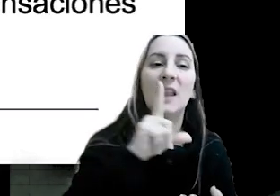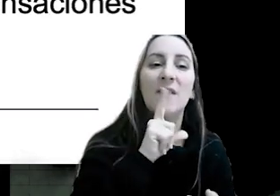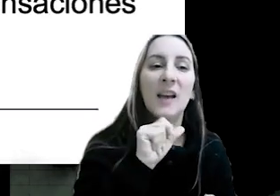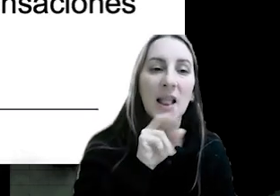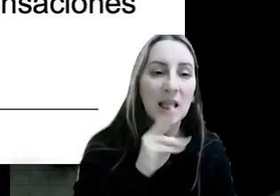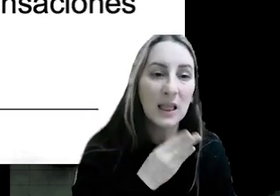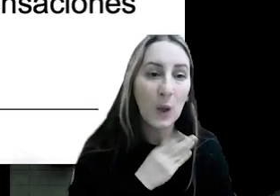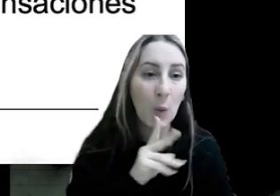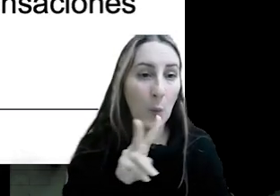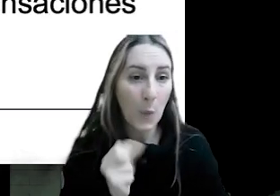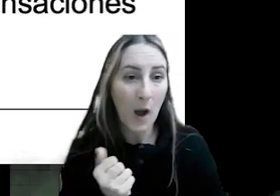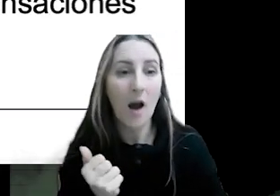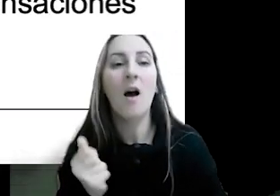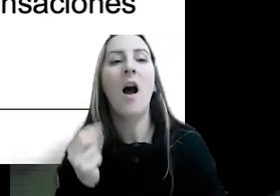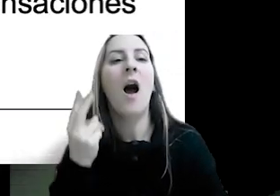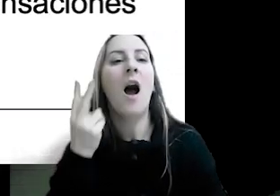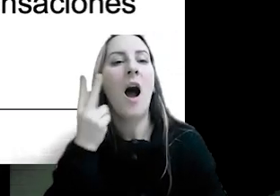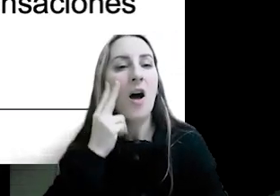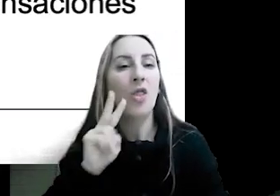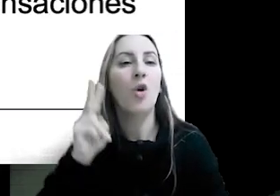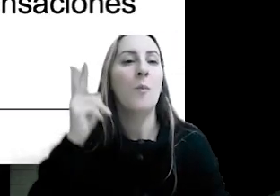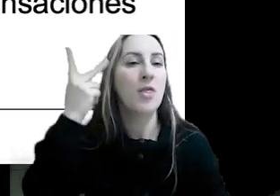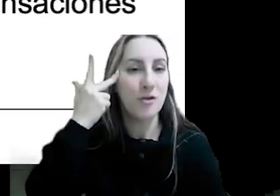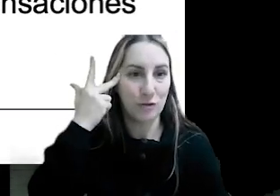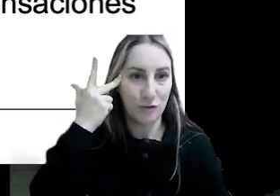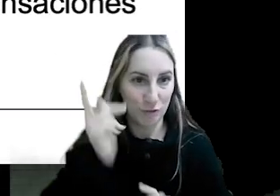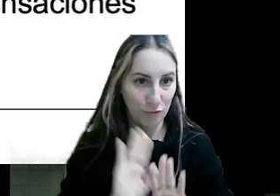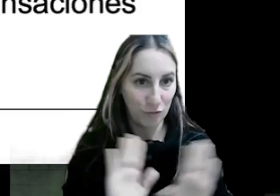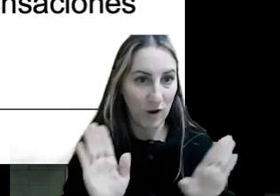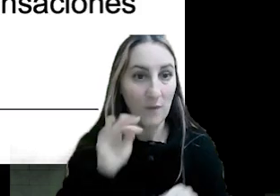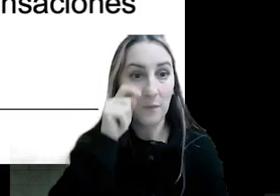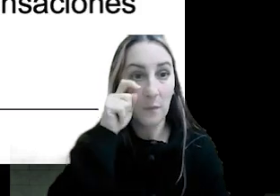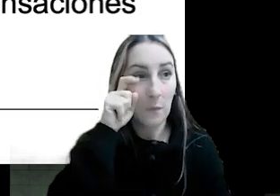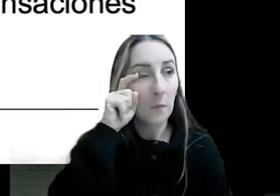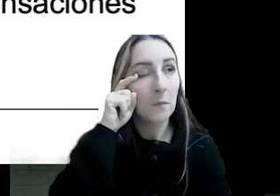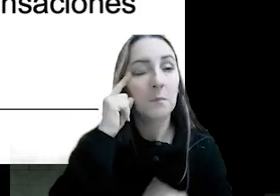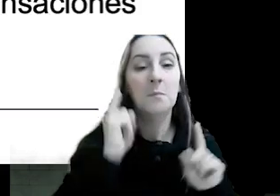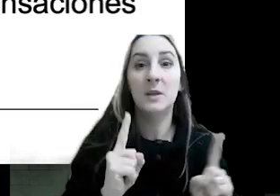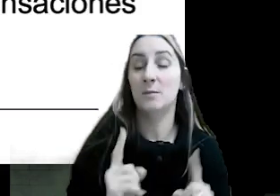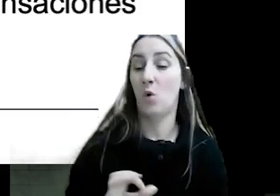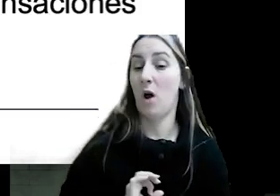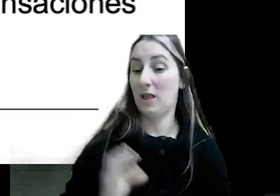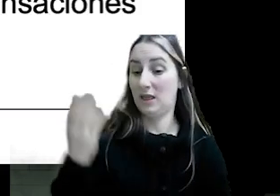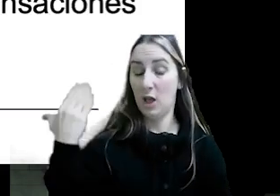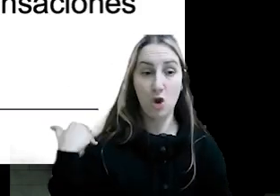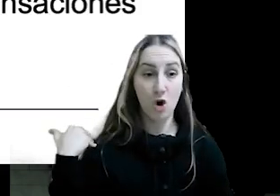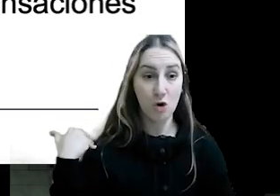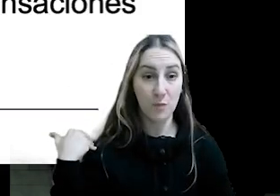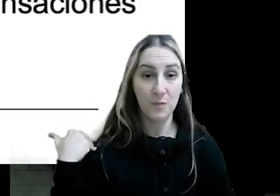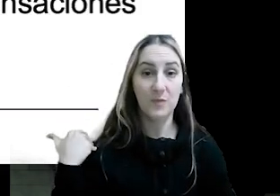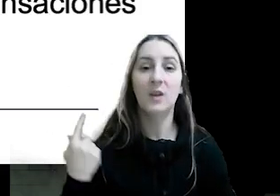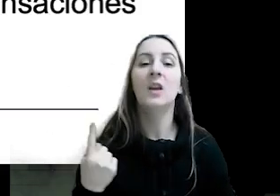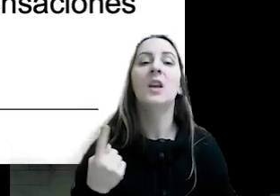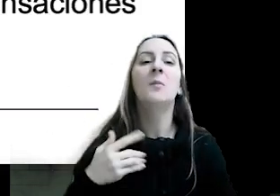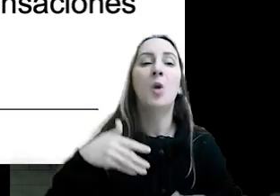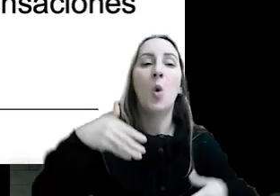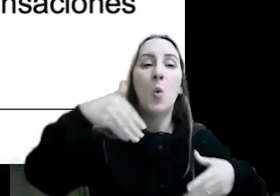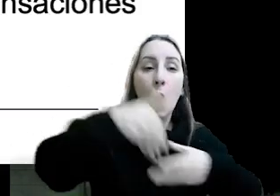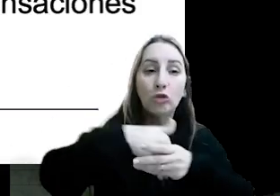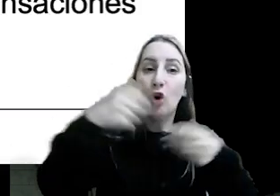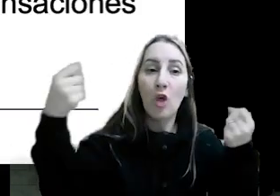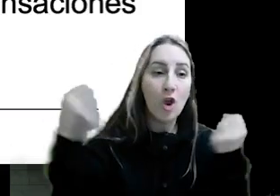fueron realizadas en el año 2018. Es exactamente igual al anterior y el voto en disidencia también es el